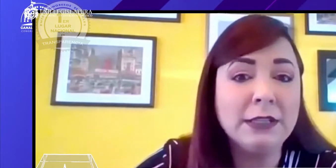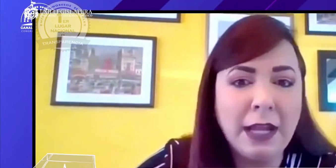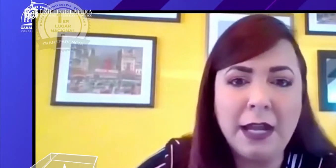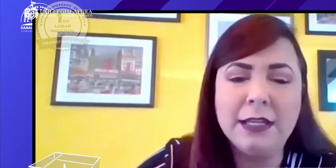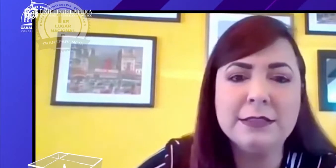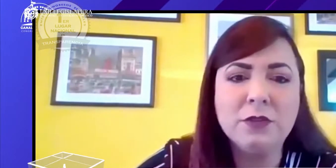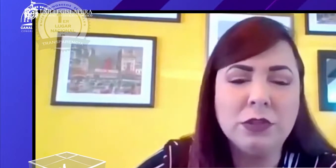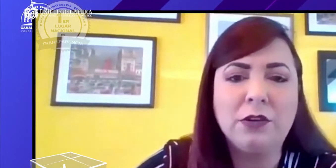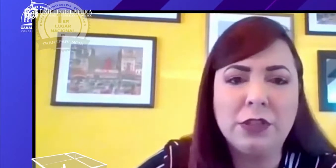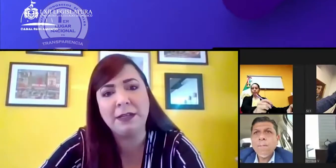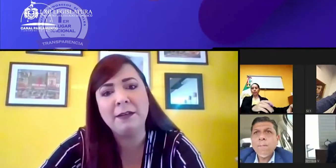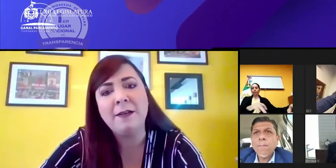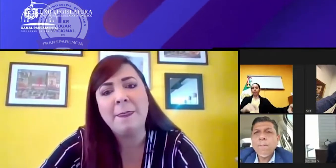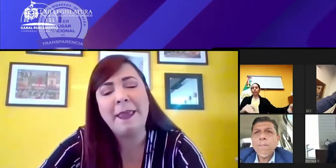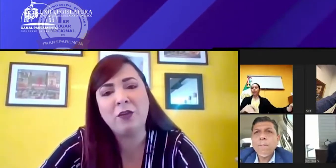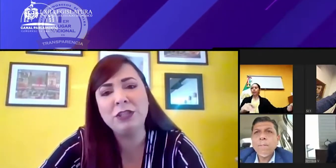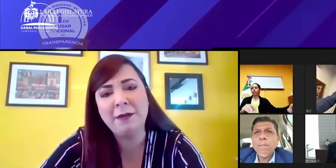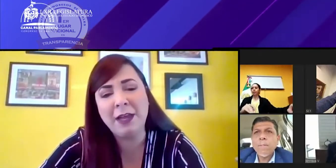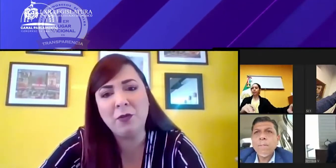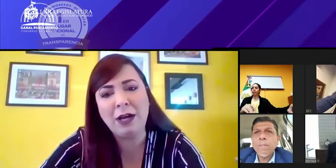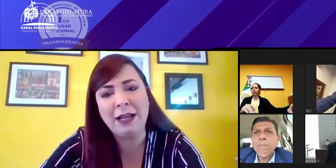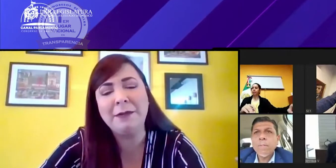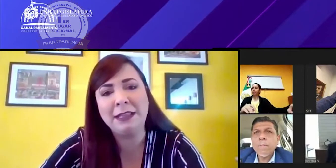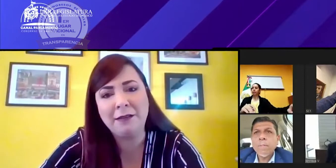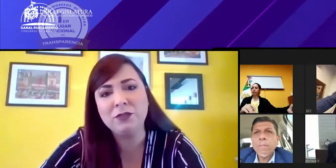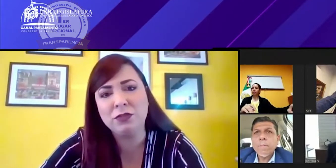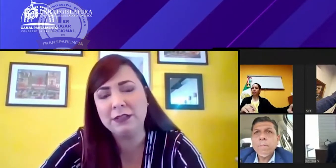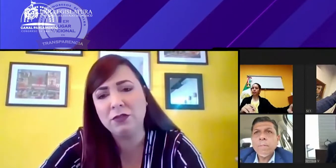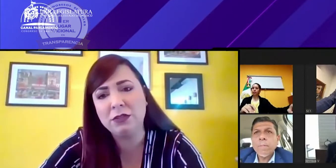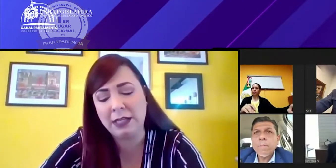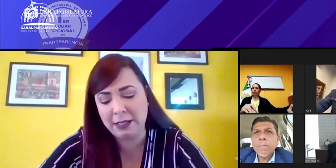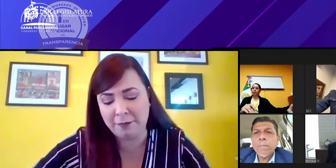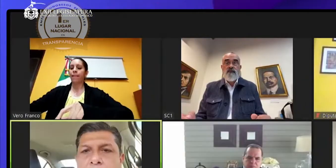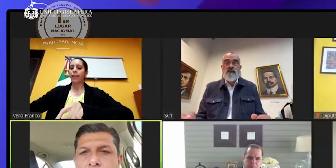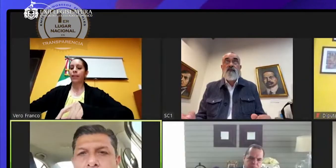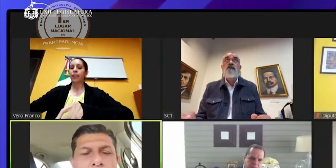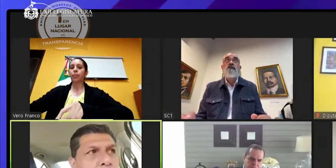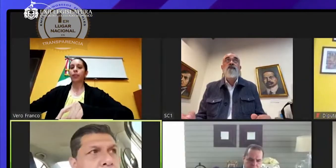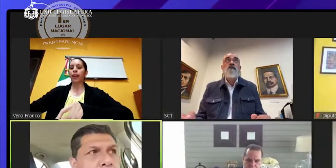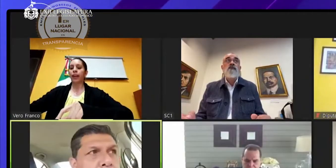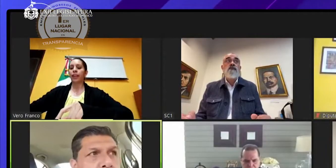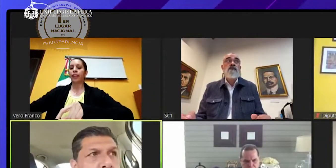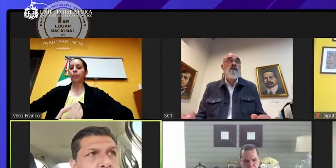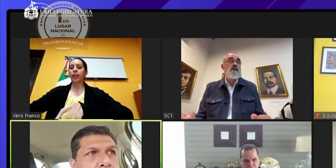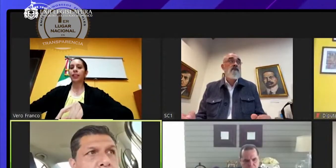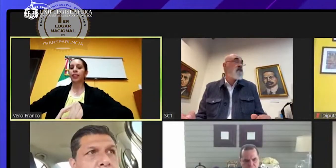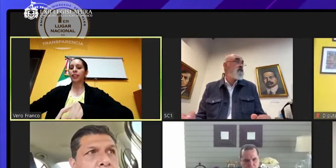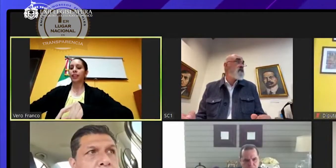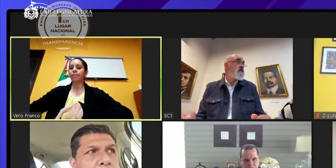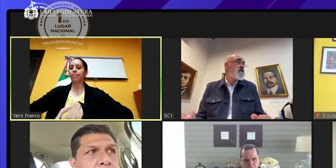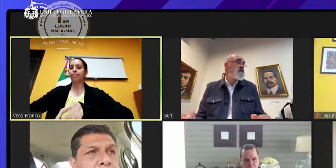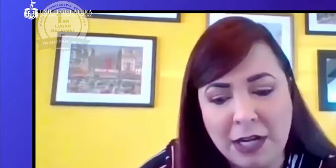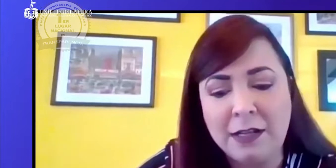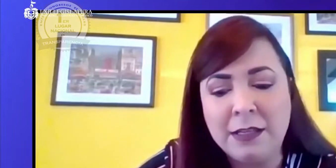Sofía Berenice García Mosqueda condenó los hechos de hostigamiento sexual en el municipio de Tototlán, Jalisco, y pidió que el Congreso del Estado haga lo